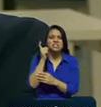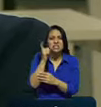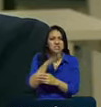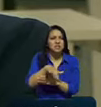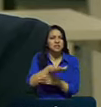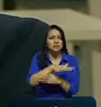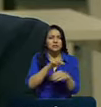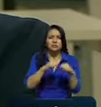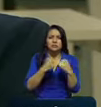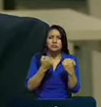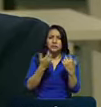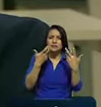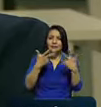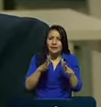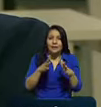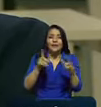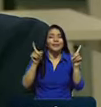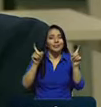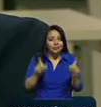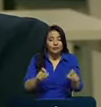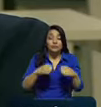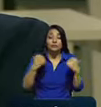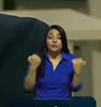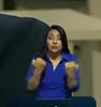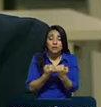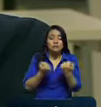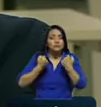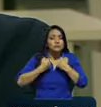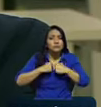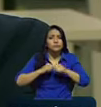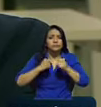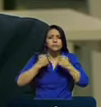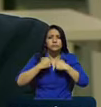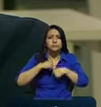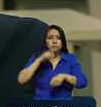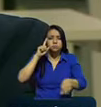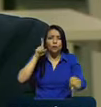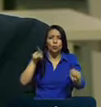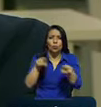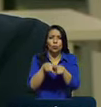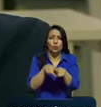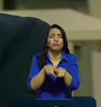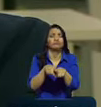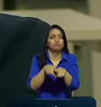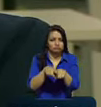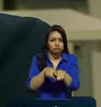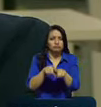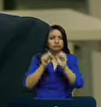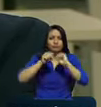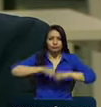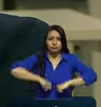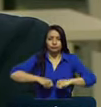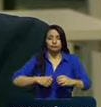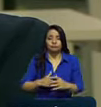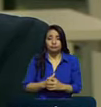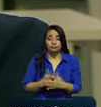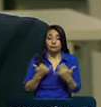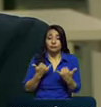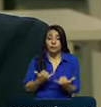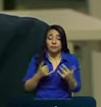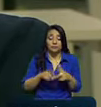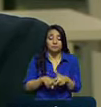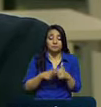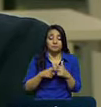sociales exigen que la sociedad haga un esfuerzo por llegar a algún tipo de acuerdo. Tenemos que entrar en un proceso